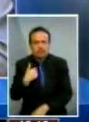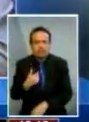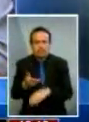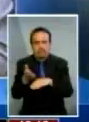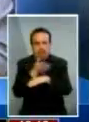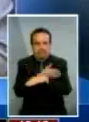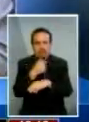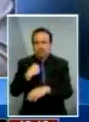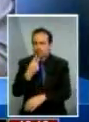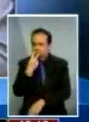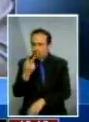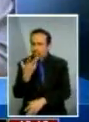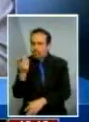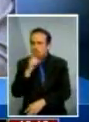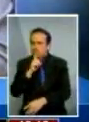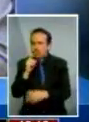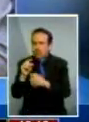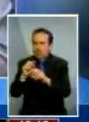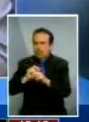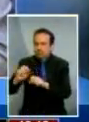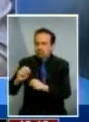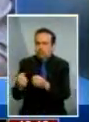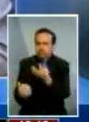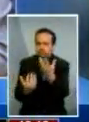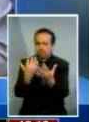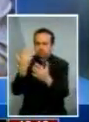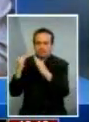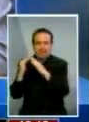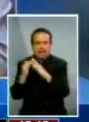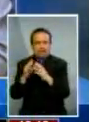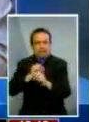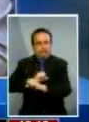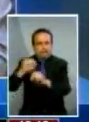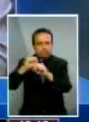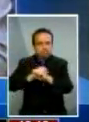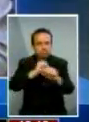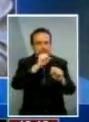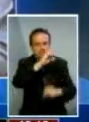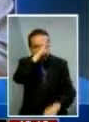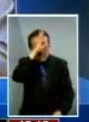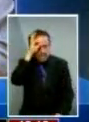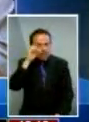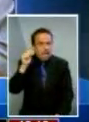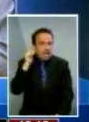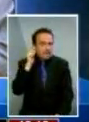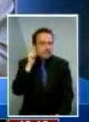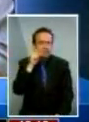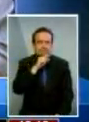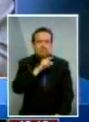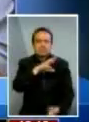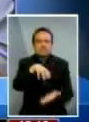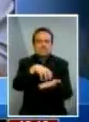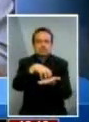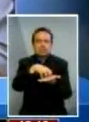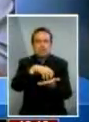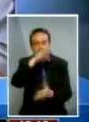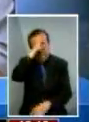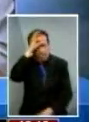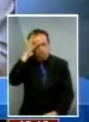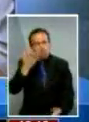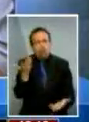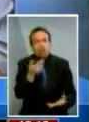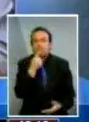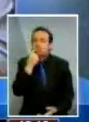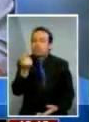los últimos atentados incendiarios, también en las últimas bombas que han puesto el el día de ayer en la ciudad de Temuco. ¿Cómo se